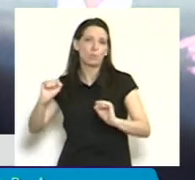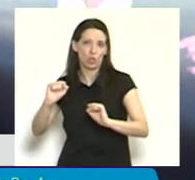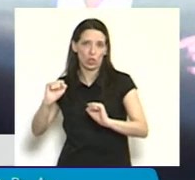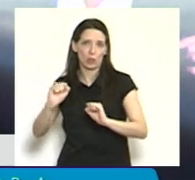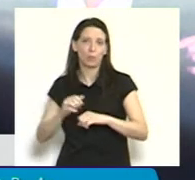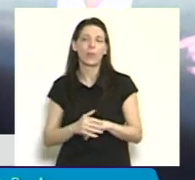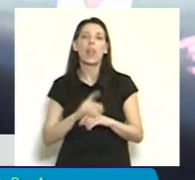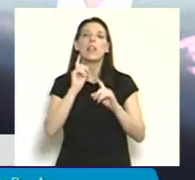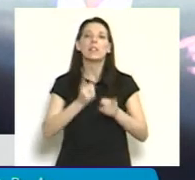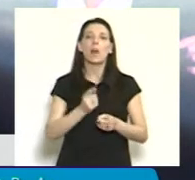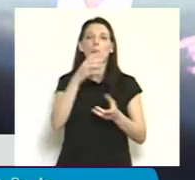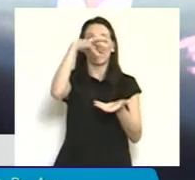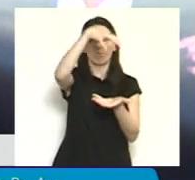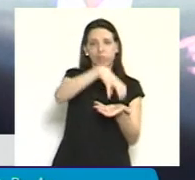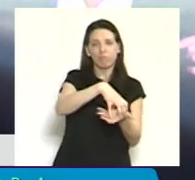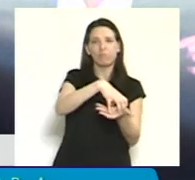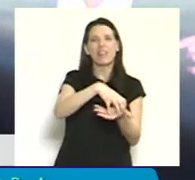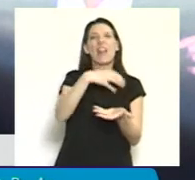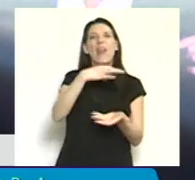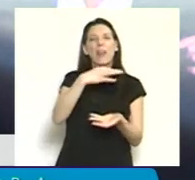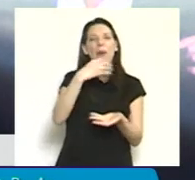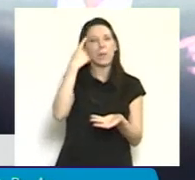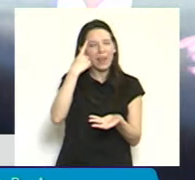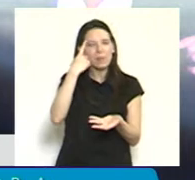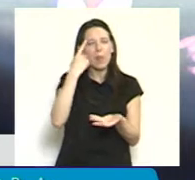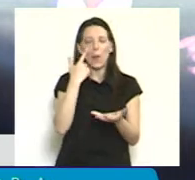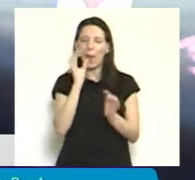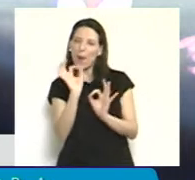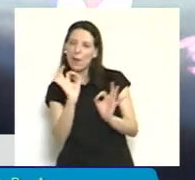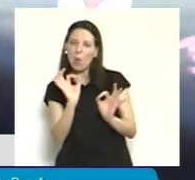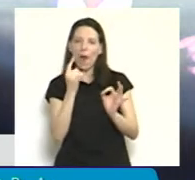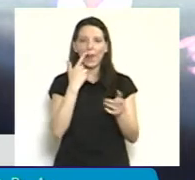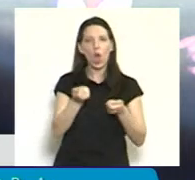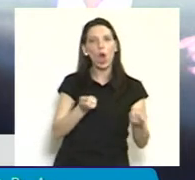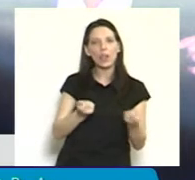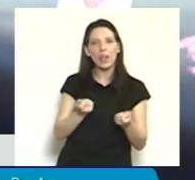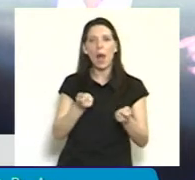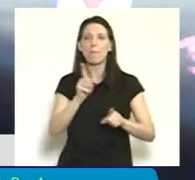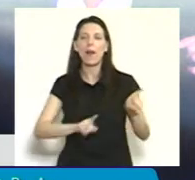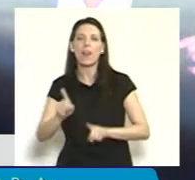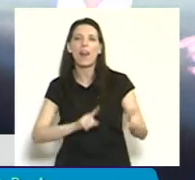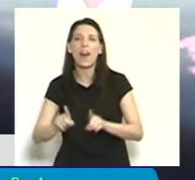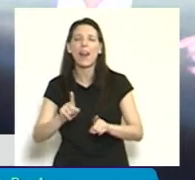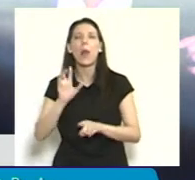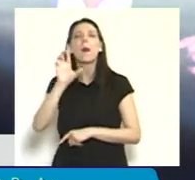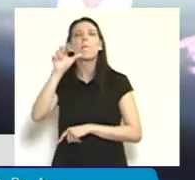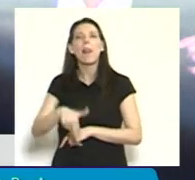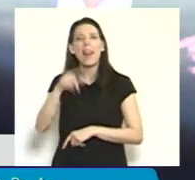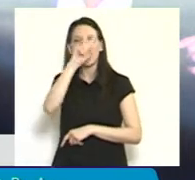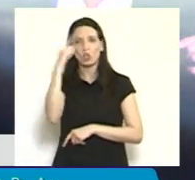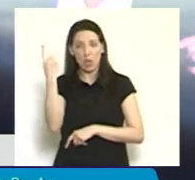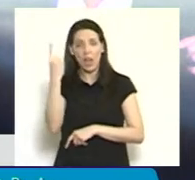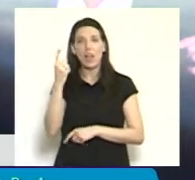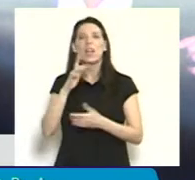agencia asimismo deberá formular, implementar y evaluar y coordinar el Plan Nacional conformado por